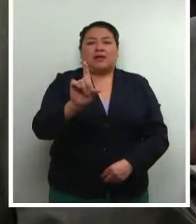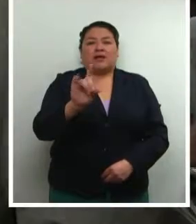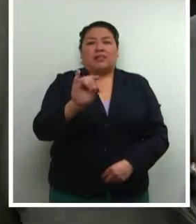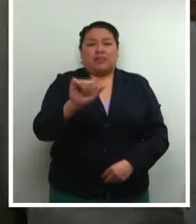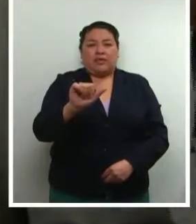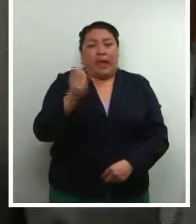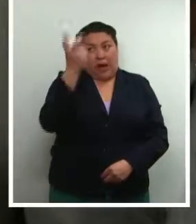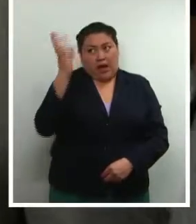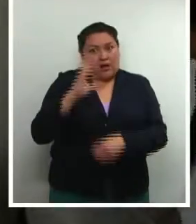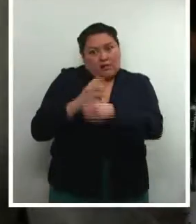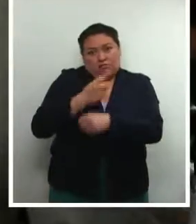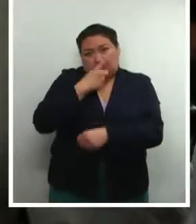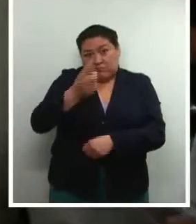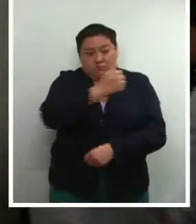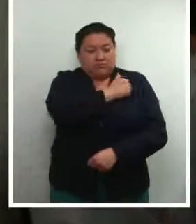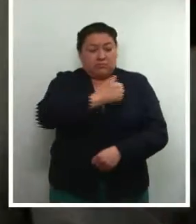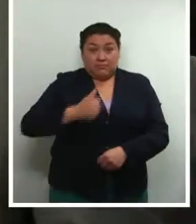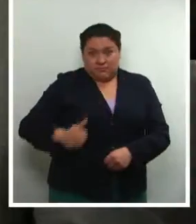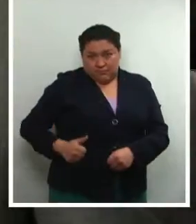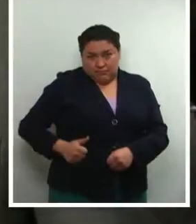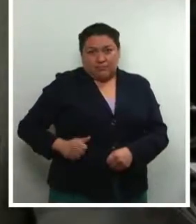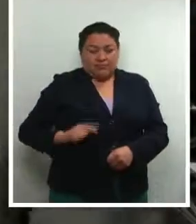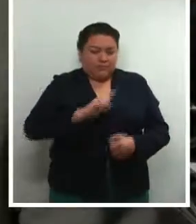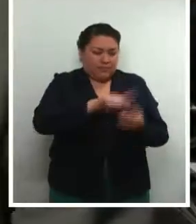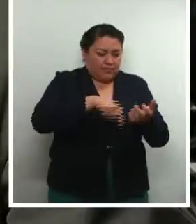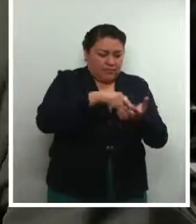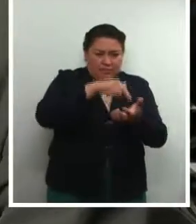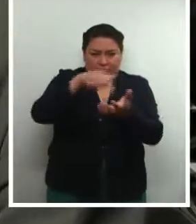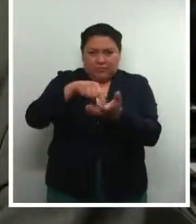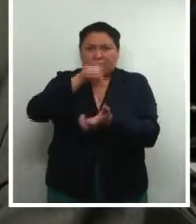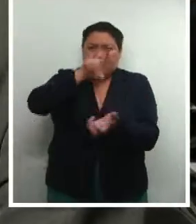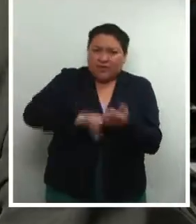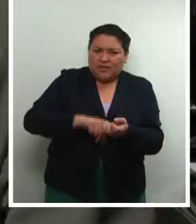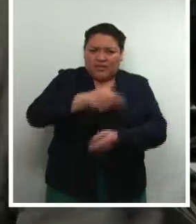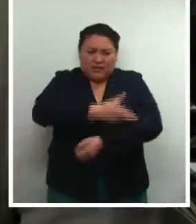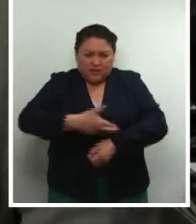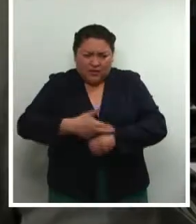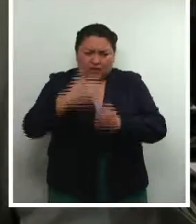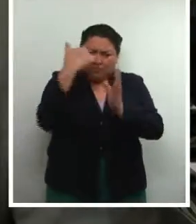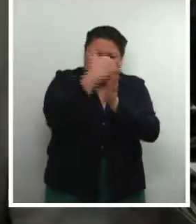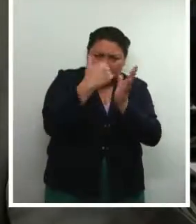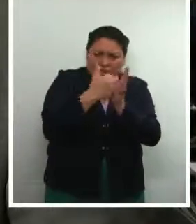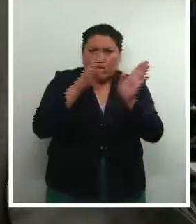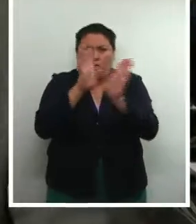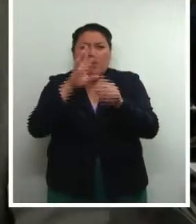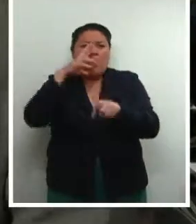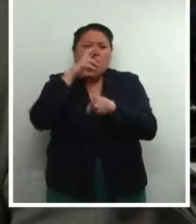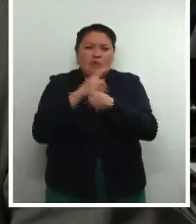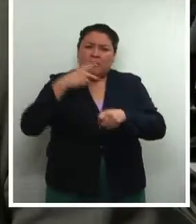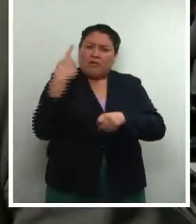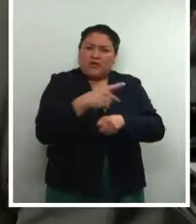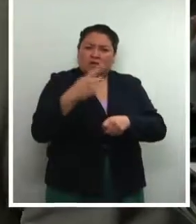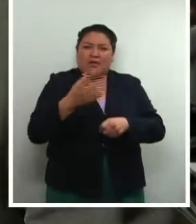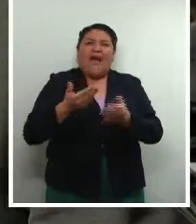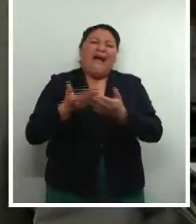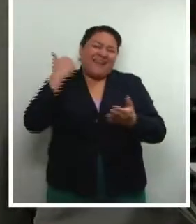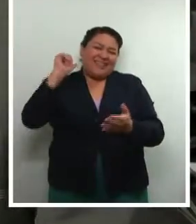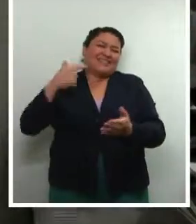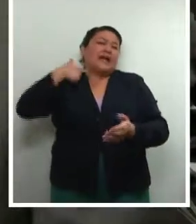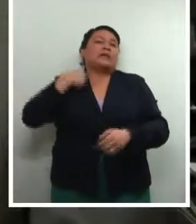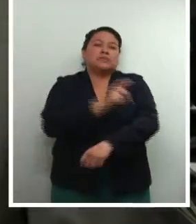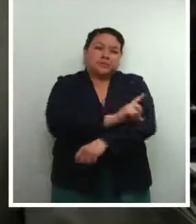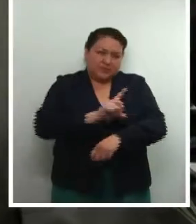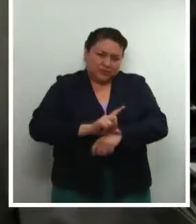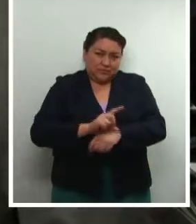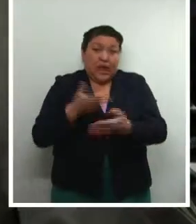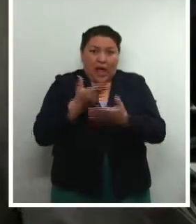de su integración, de su organización y también las facultades de dichas alcaldías, las cuales se